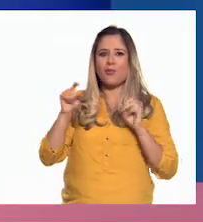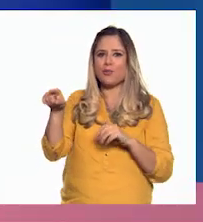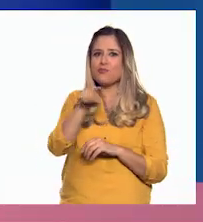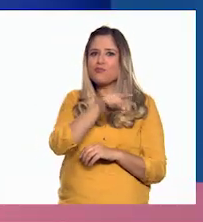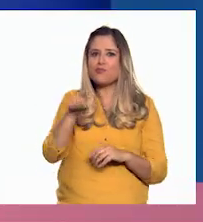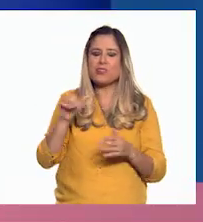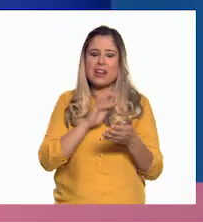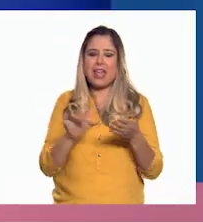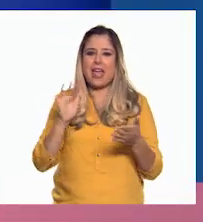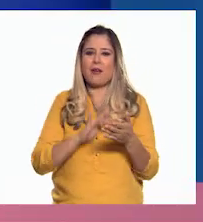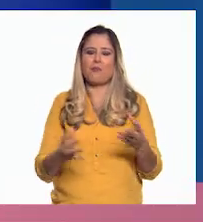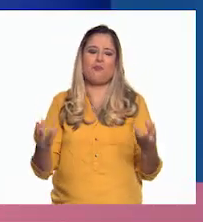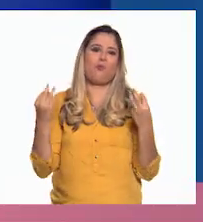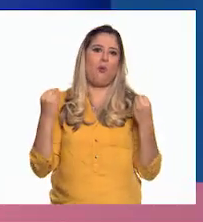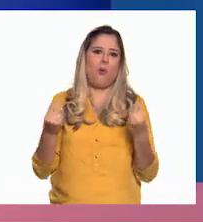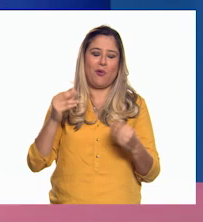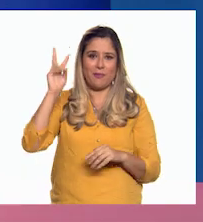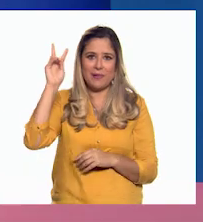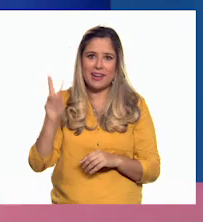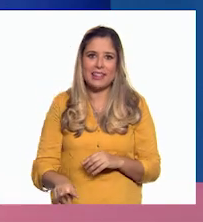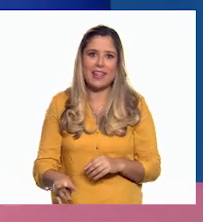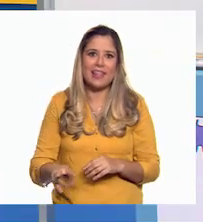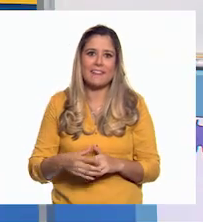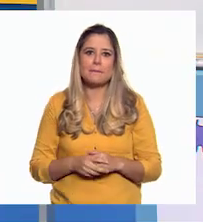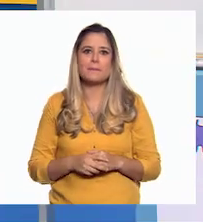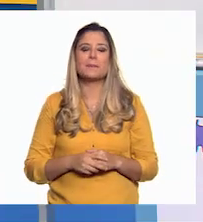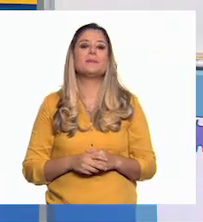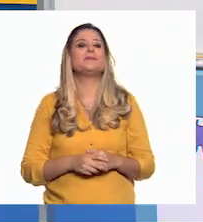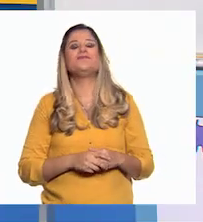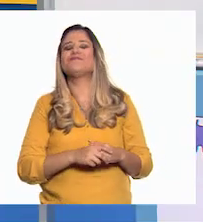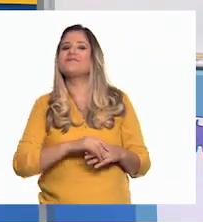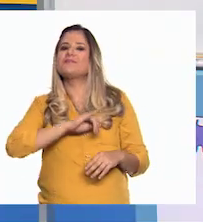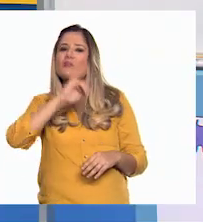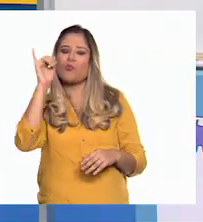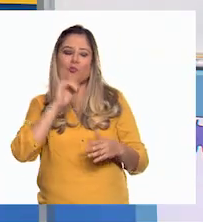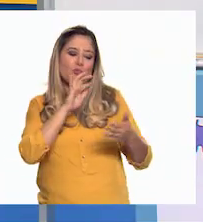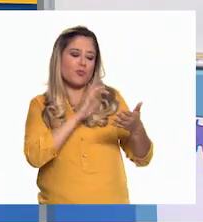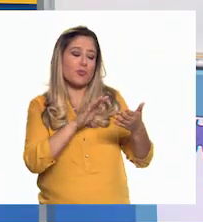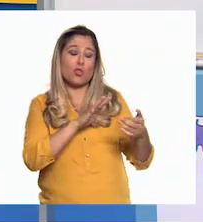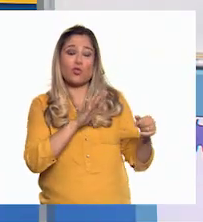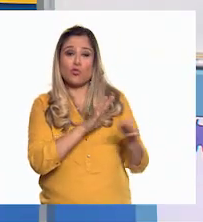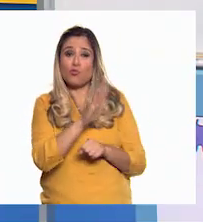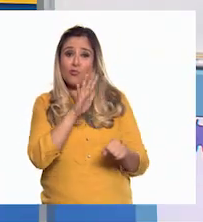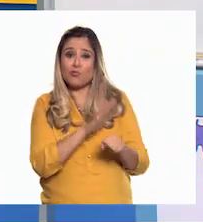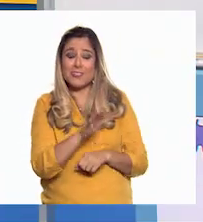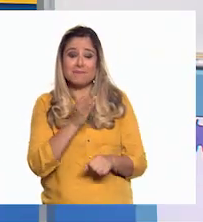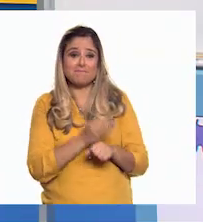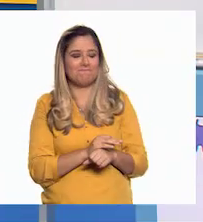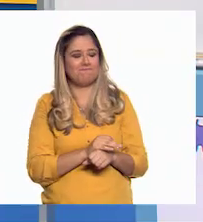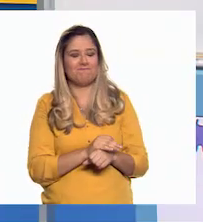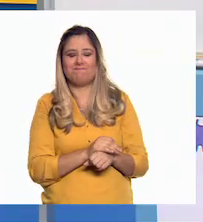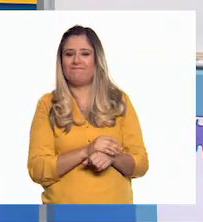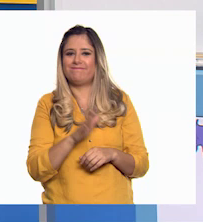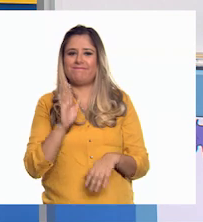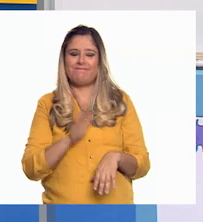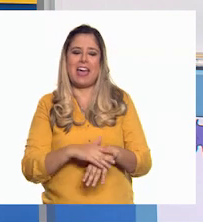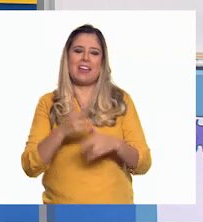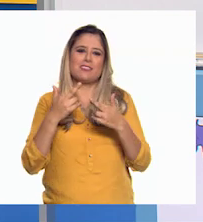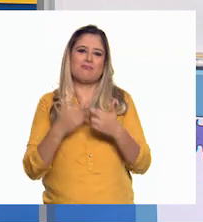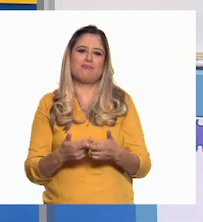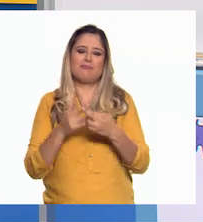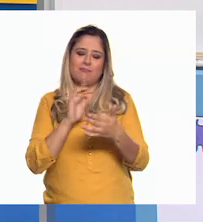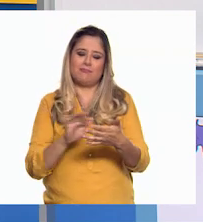leído muchísimo, ¿verdad? Nunca se lee lo suficiente, Raulito. Pero volvamos a lo que nos